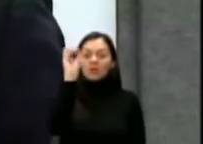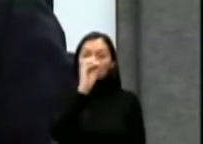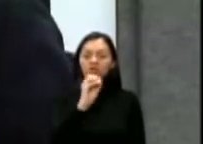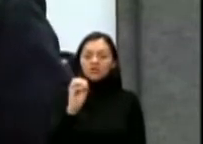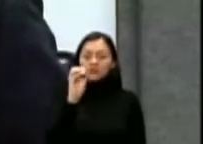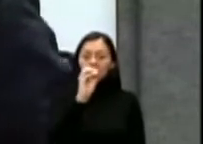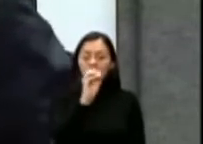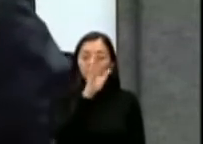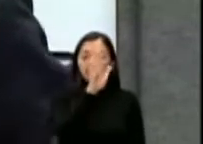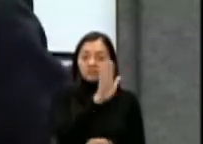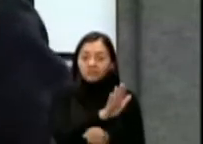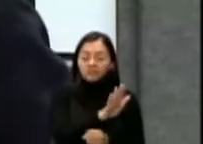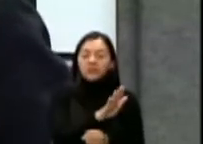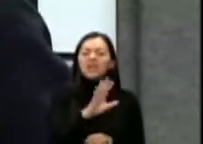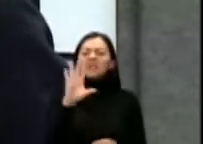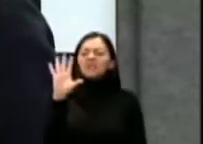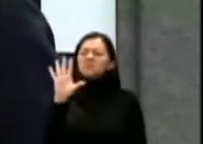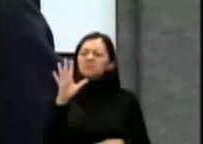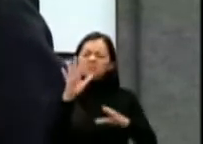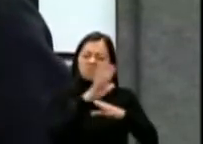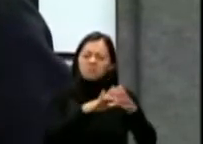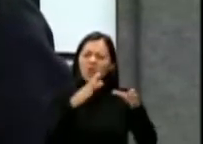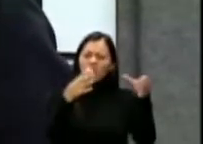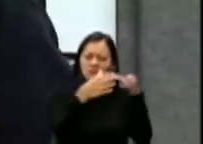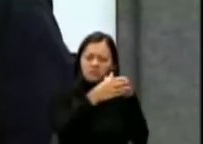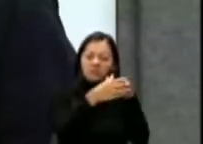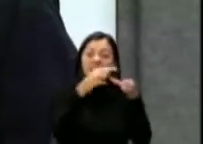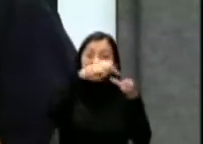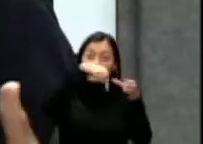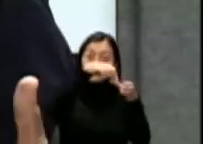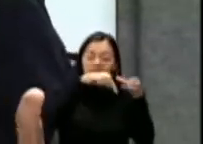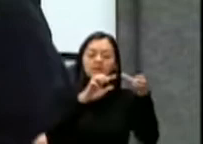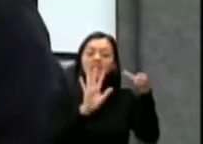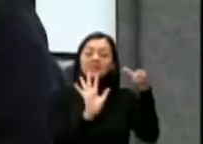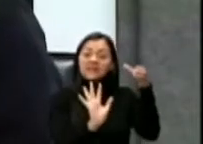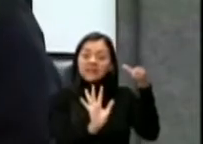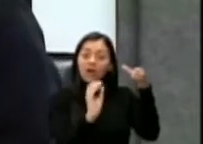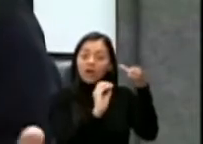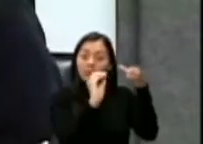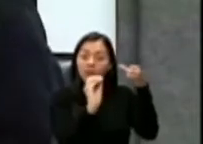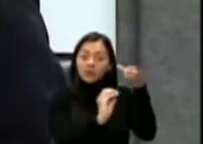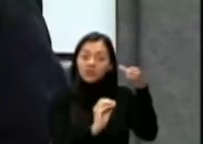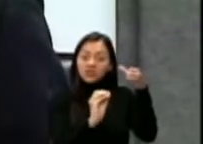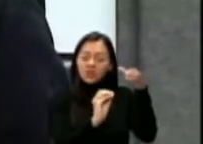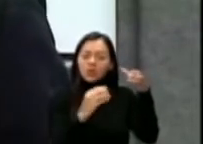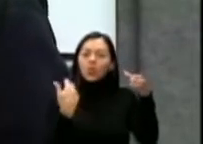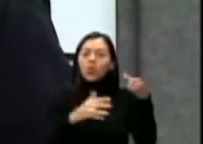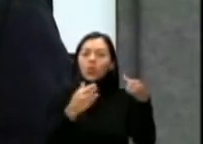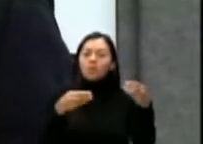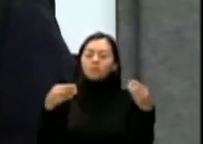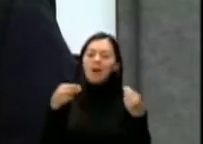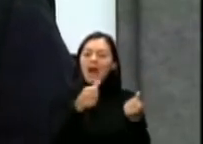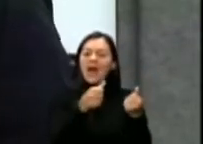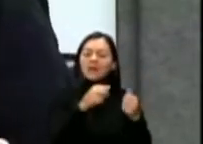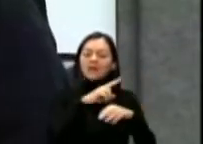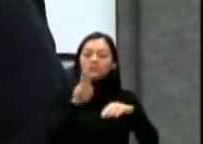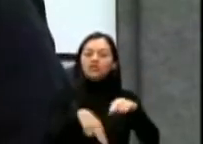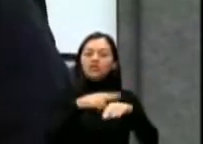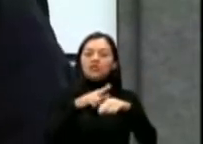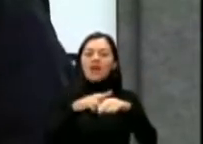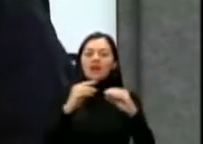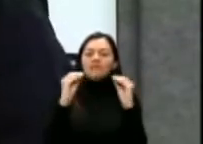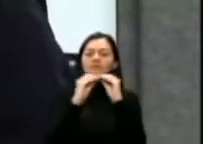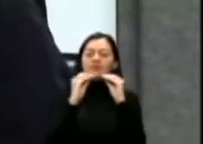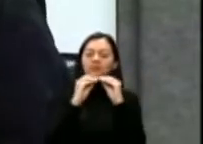de la población aproximadamente en números generales lo cual representa un gran desafío para la inversión pública para reflexionar también